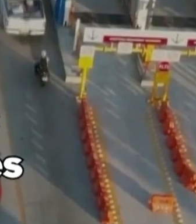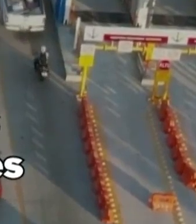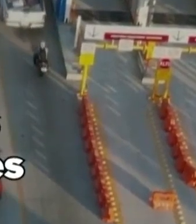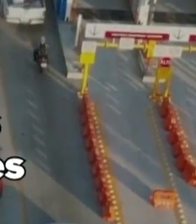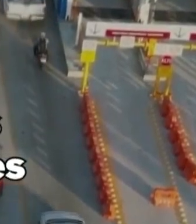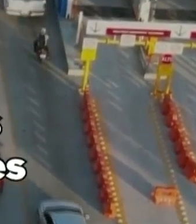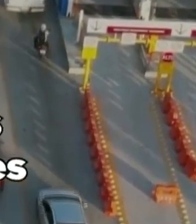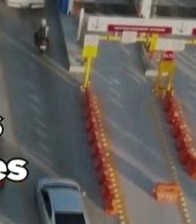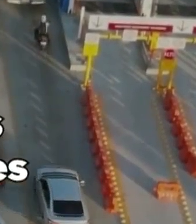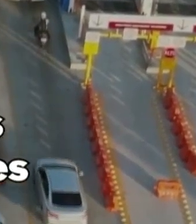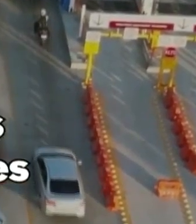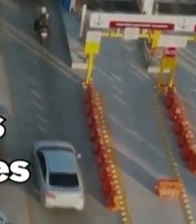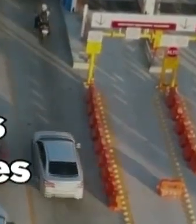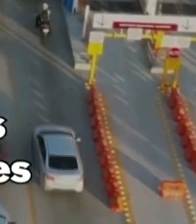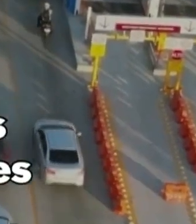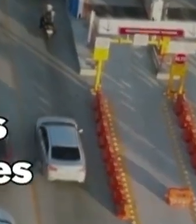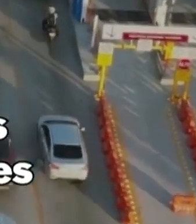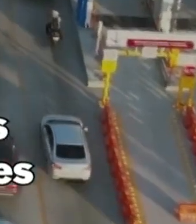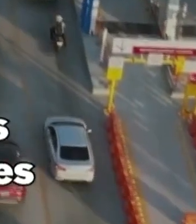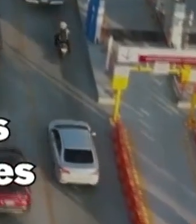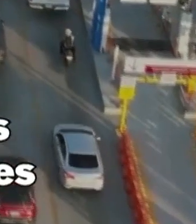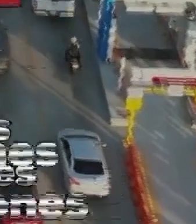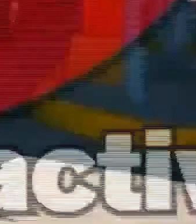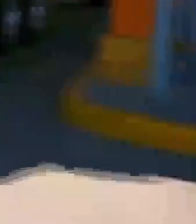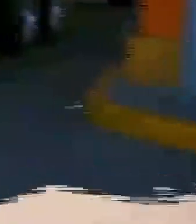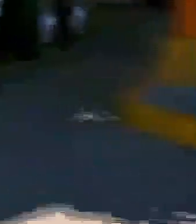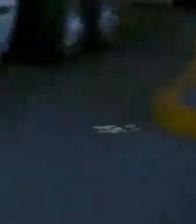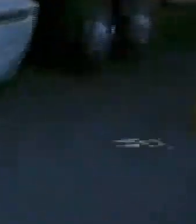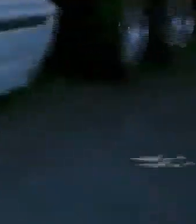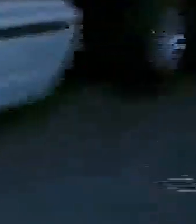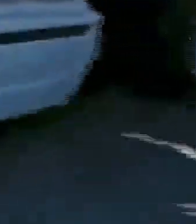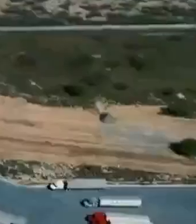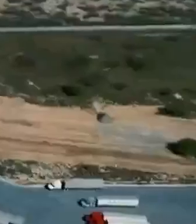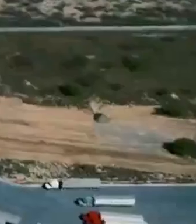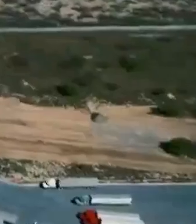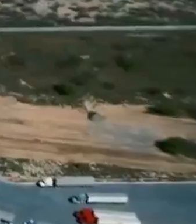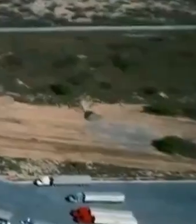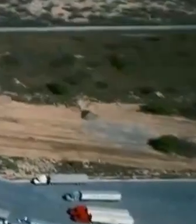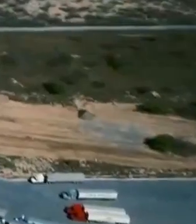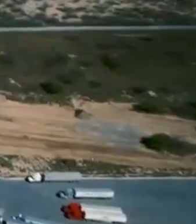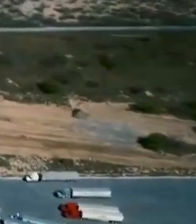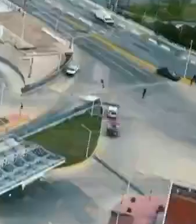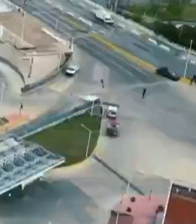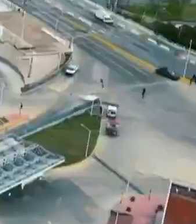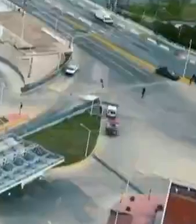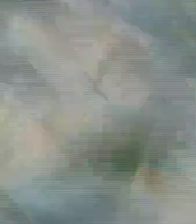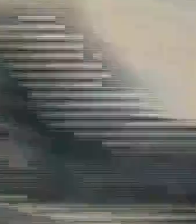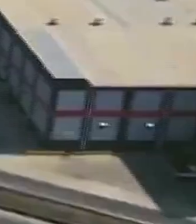y exportaciones, así como en el pago de las contribuciones, por lo que pueden estar sujetos a diversas